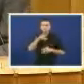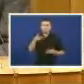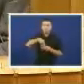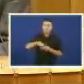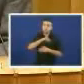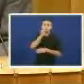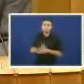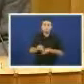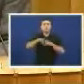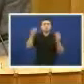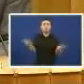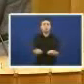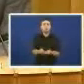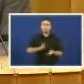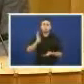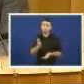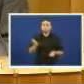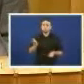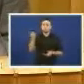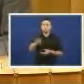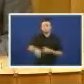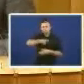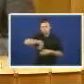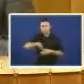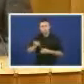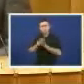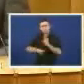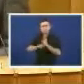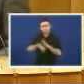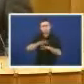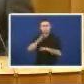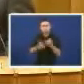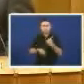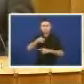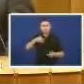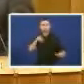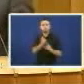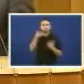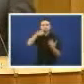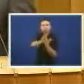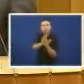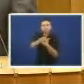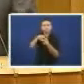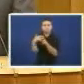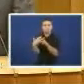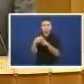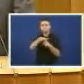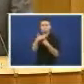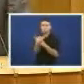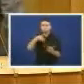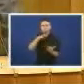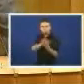recursos que nos dan marxe para actuar positivamente para enfrontar a recesión e para minorar os seus efectos